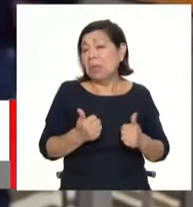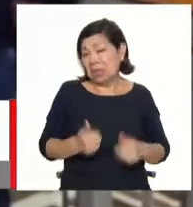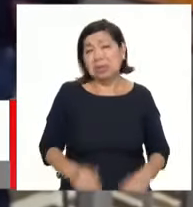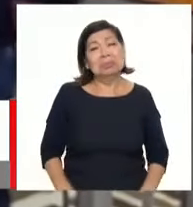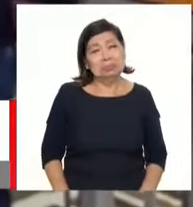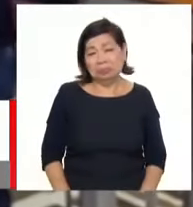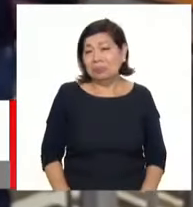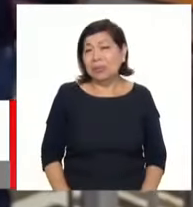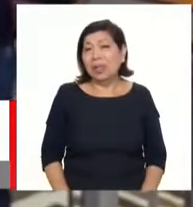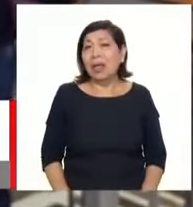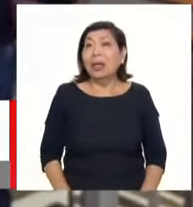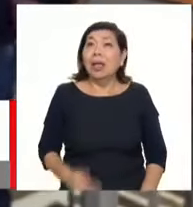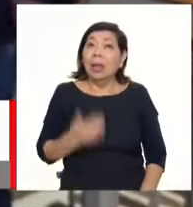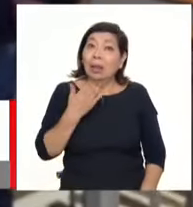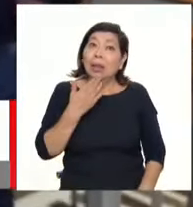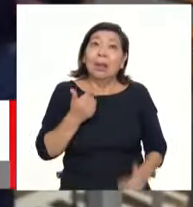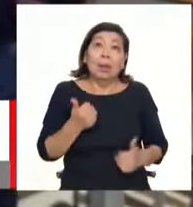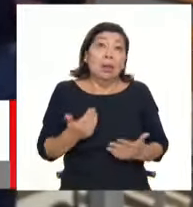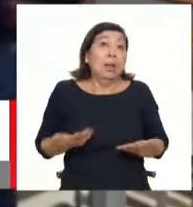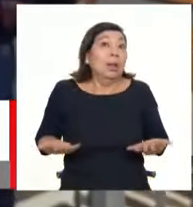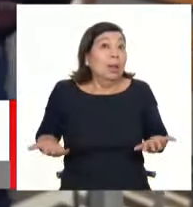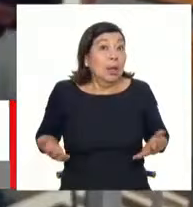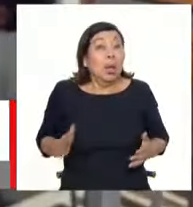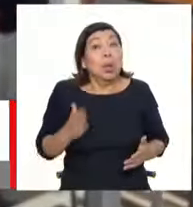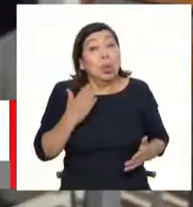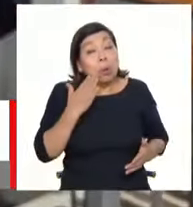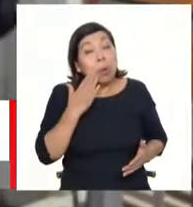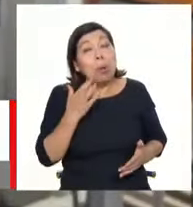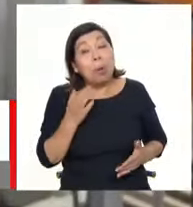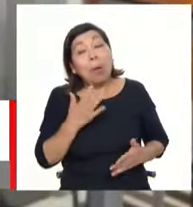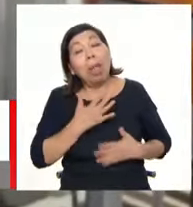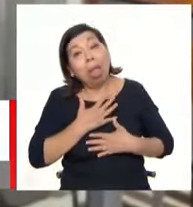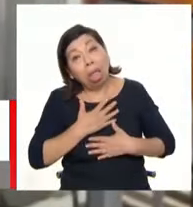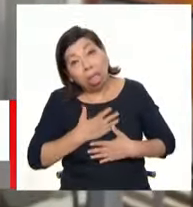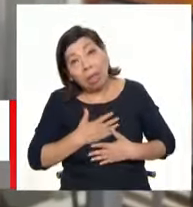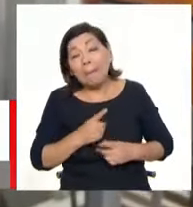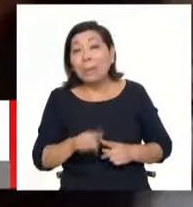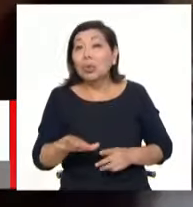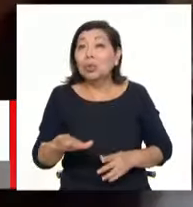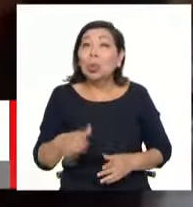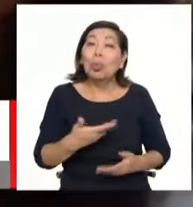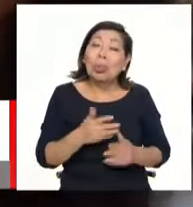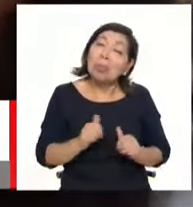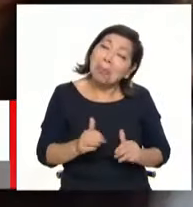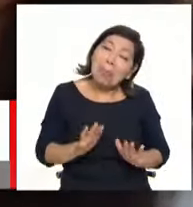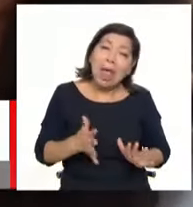exitosa. Gracias a Dios todo fue bien, los papitos ya están tranquilos y la nena está en condiciones de alta.